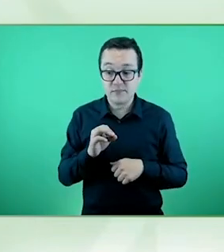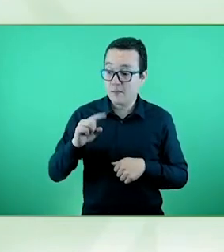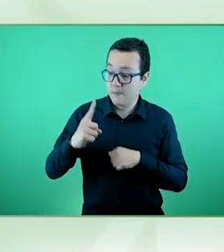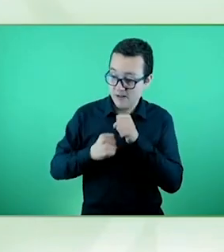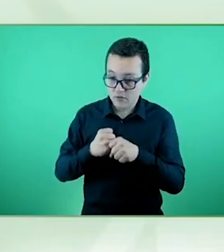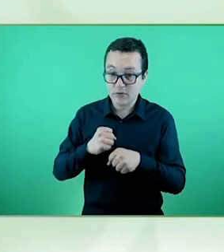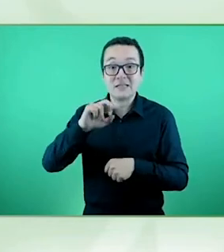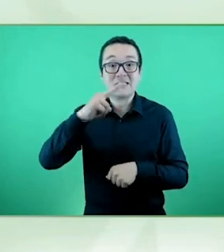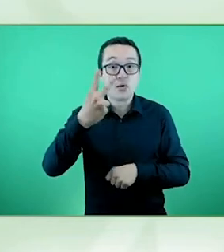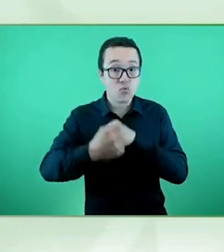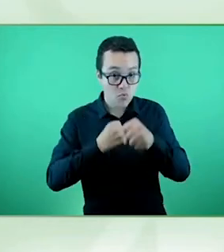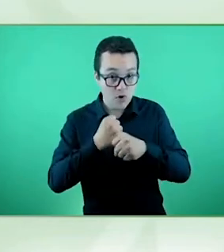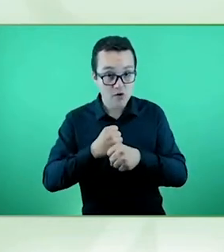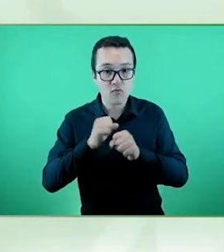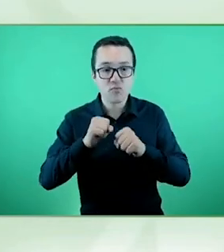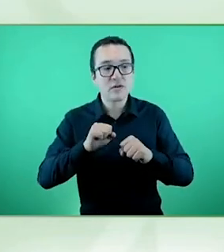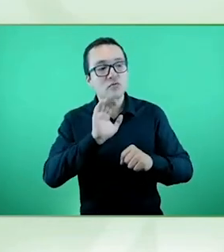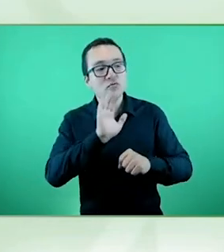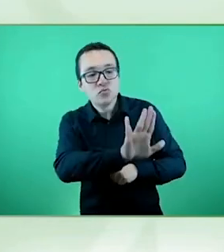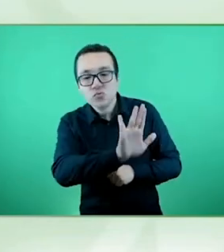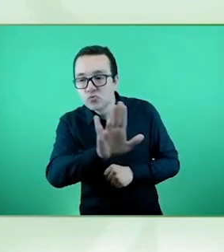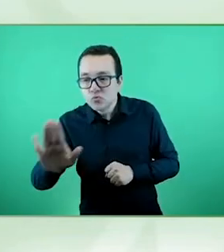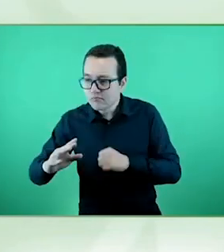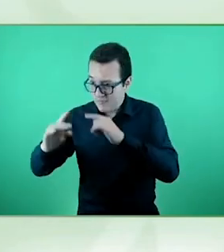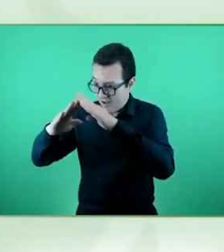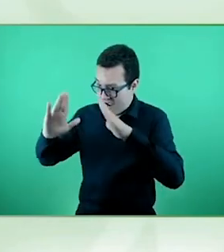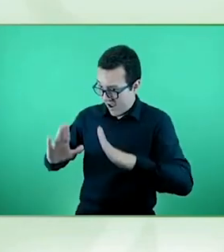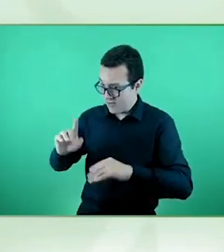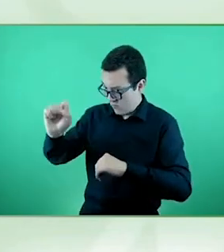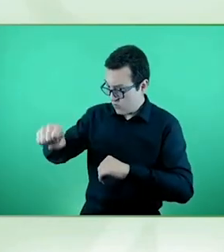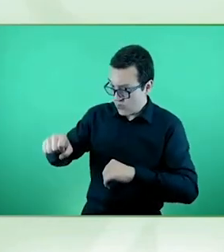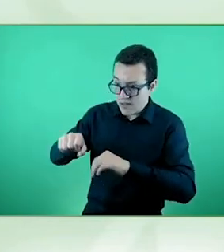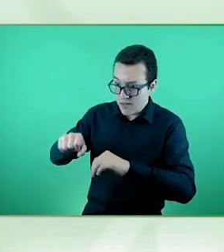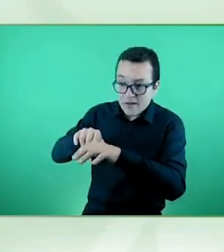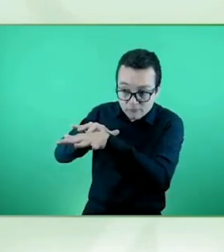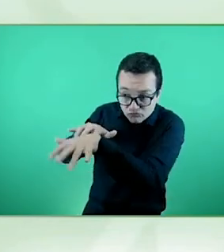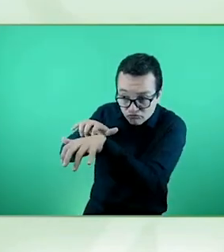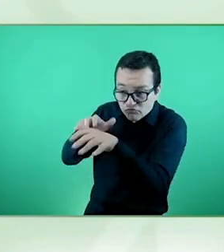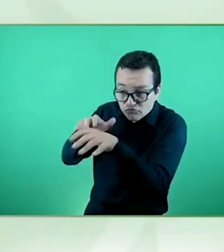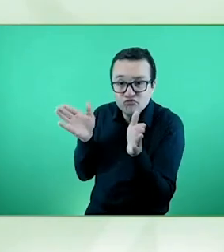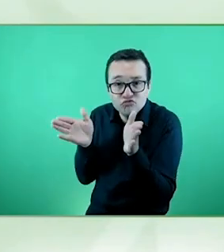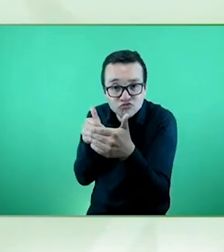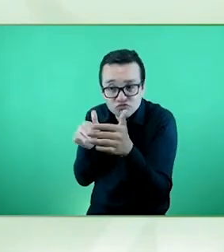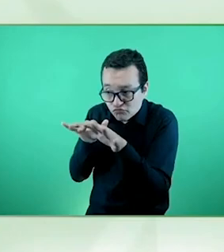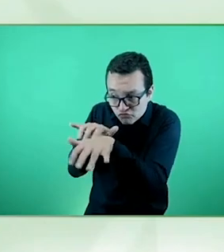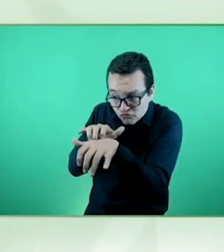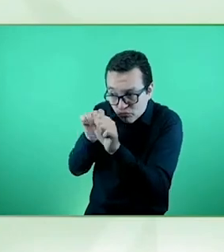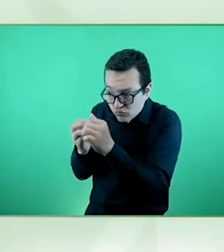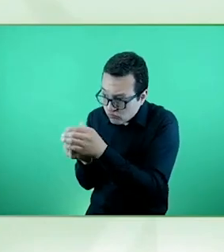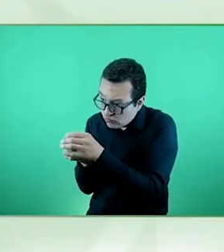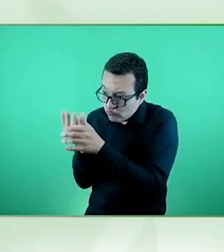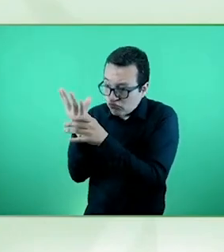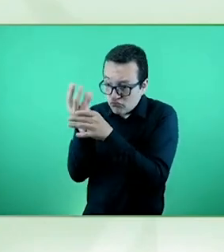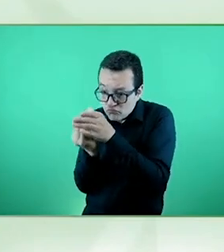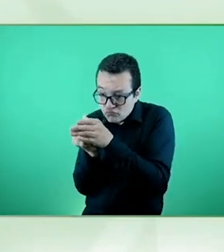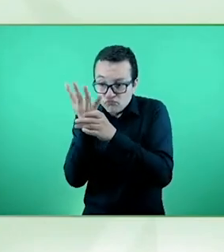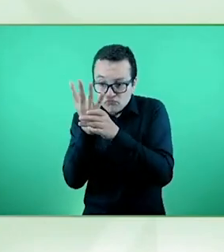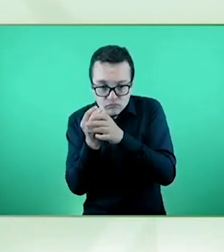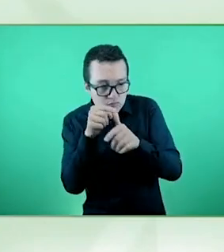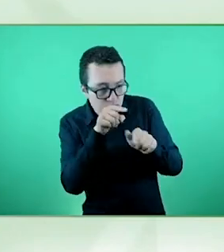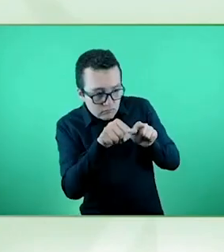tuvieran características más accesibles para facilitar su uso y la producción de